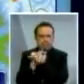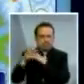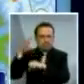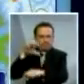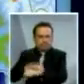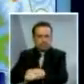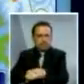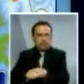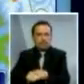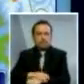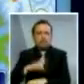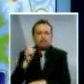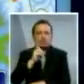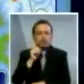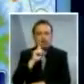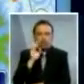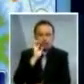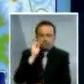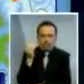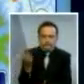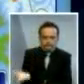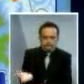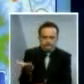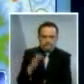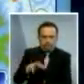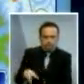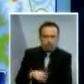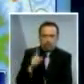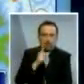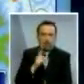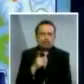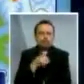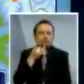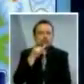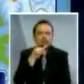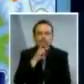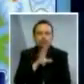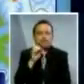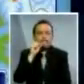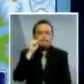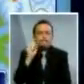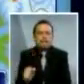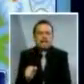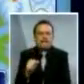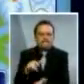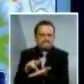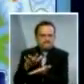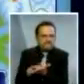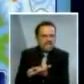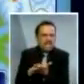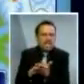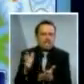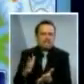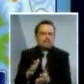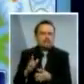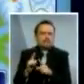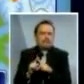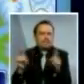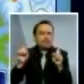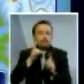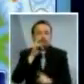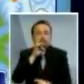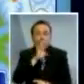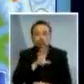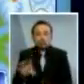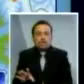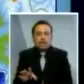con el propósito de obtener lucro, como cuando yo robo, no con el propósito de matar a una persona por venganza, porque tengo una diferencia con él, sino con el propósito